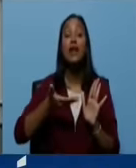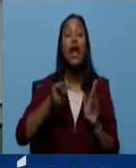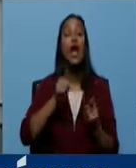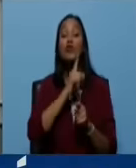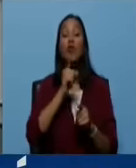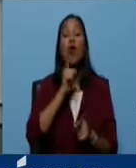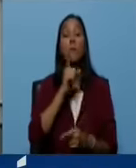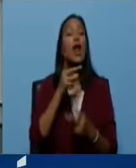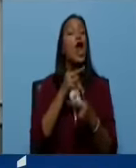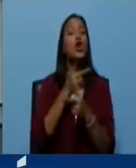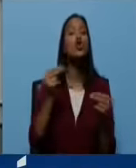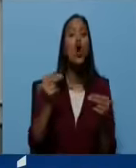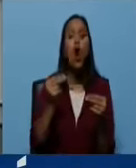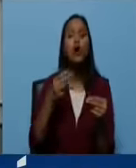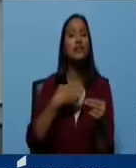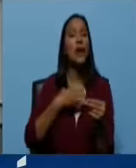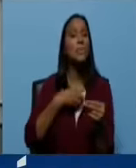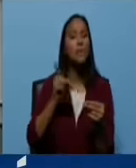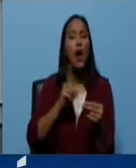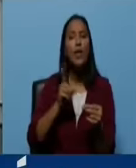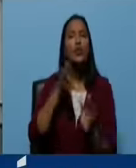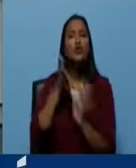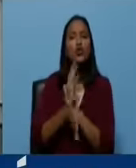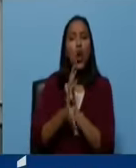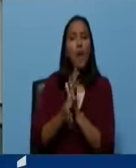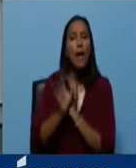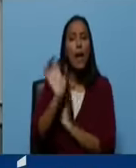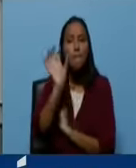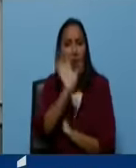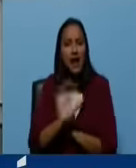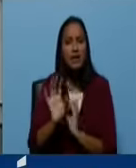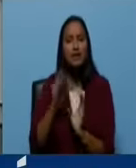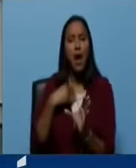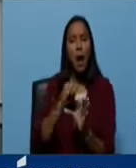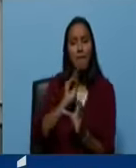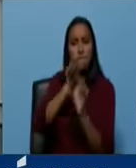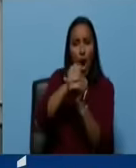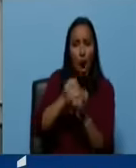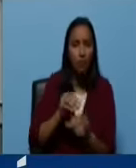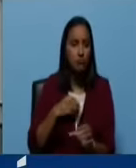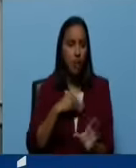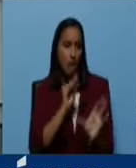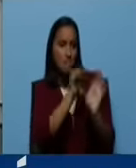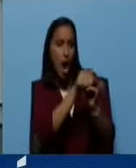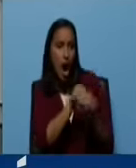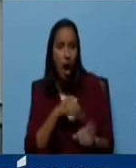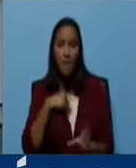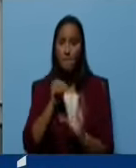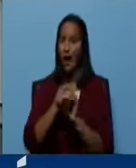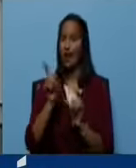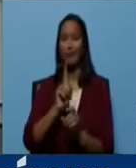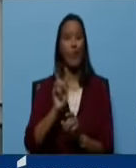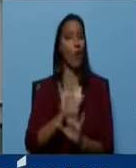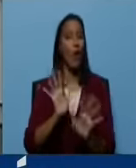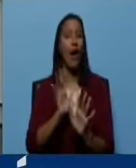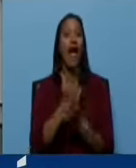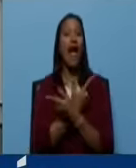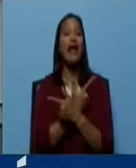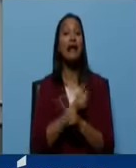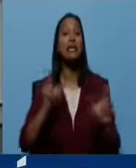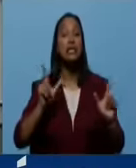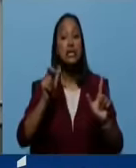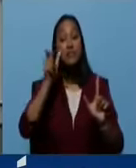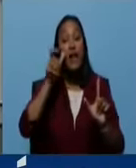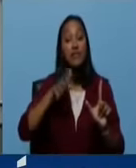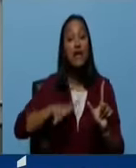injerencia en los asuntos internos de las naciones y, obviamente, la libre determinación de los pueblos. Es lo que